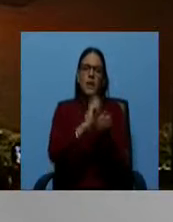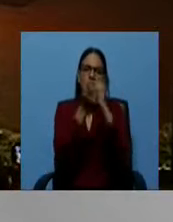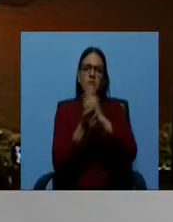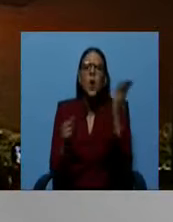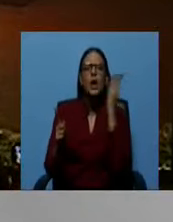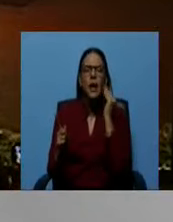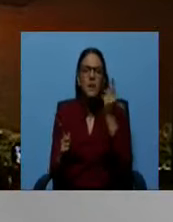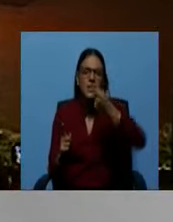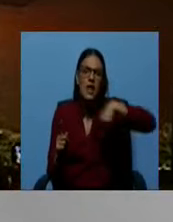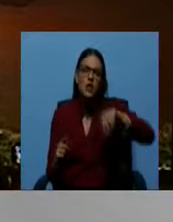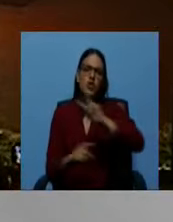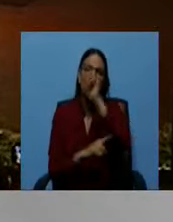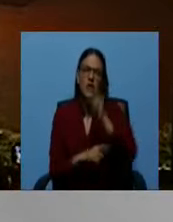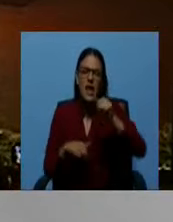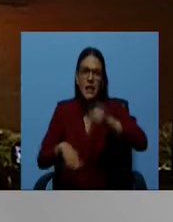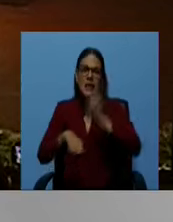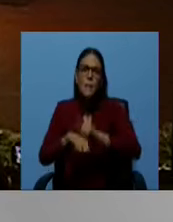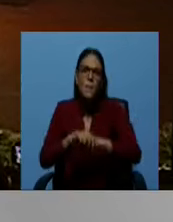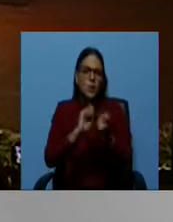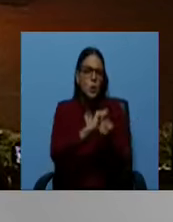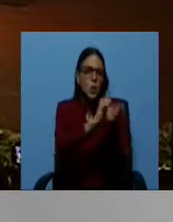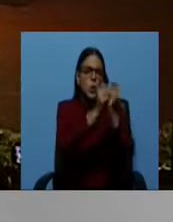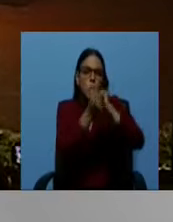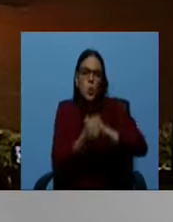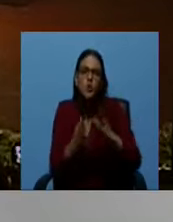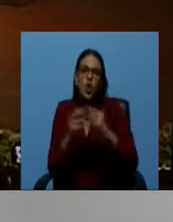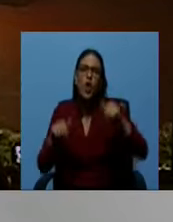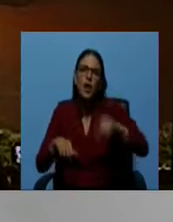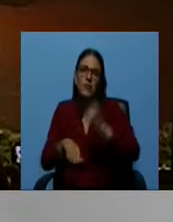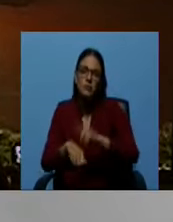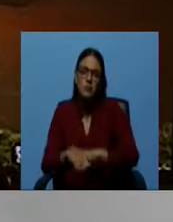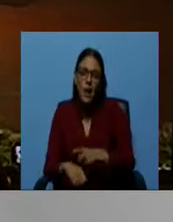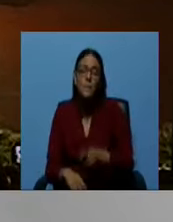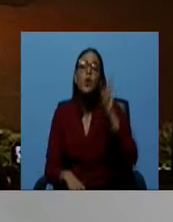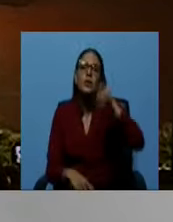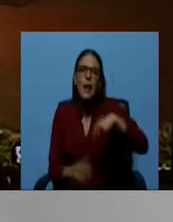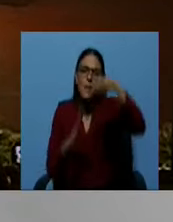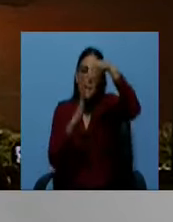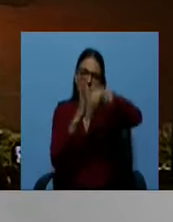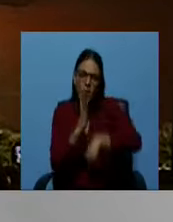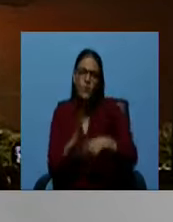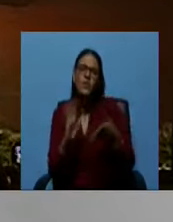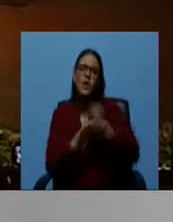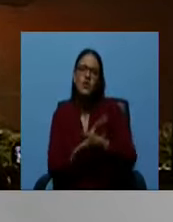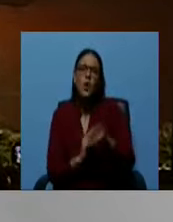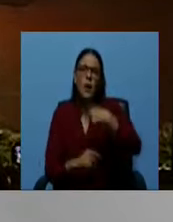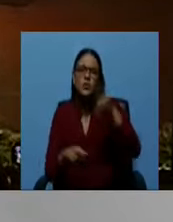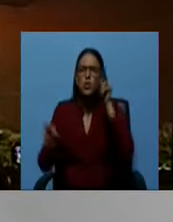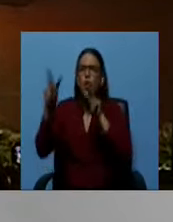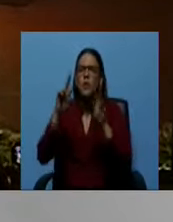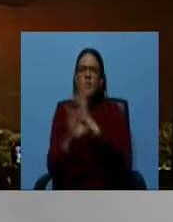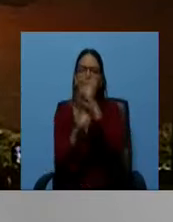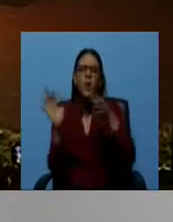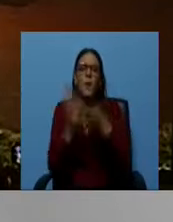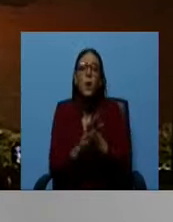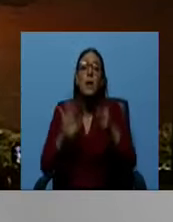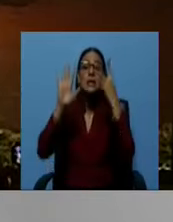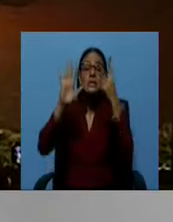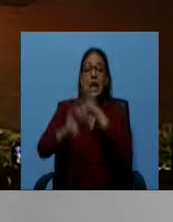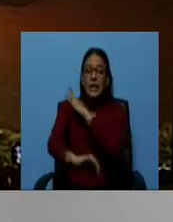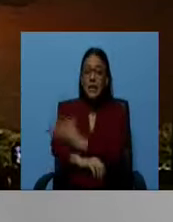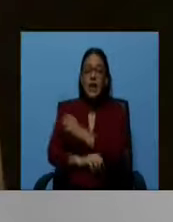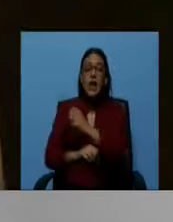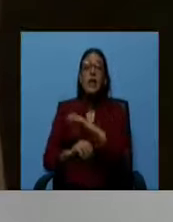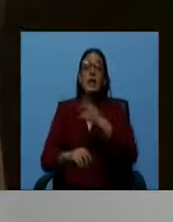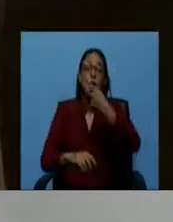experimentando la nación en este momento y en este tiempo? Y también seguir profundizando desde el punto de vista de las siete fuerzas del plan, de